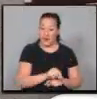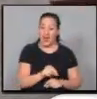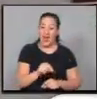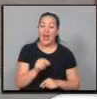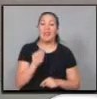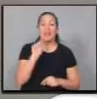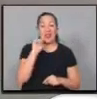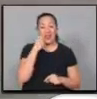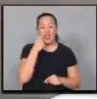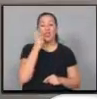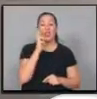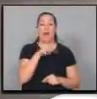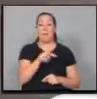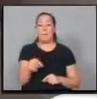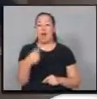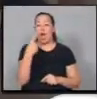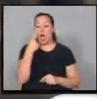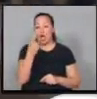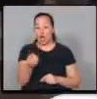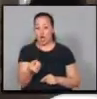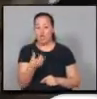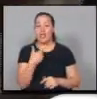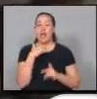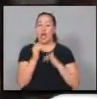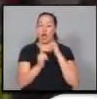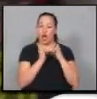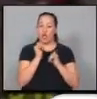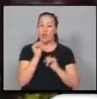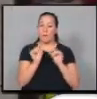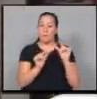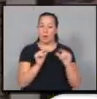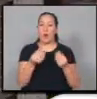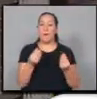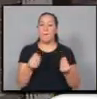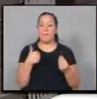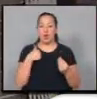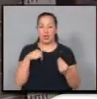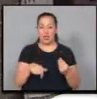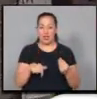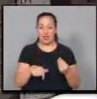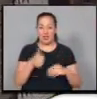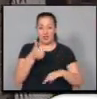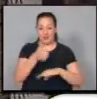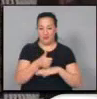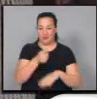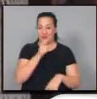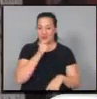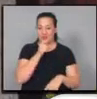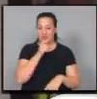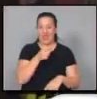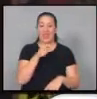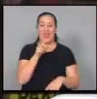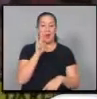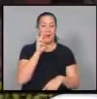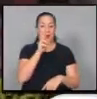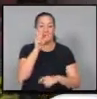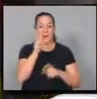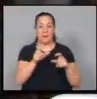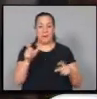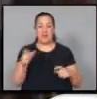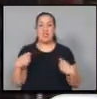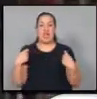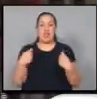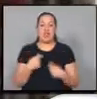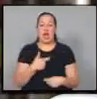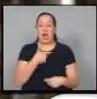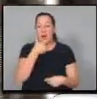realmente recorrer y conocer. Vamos a contarles de a poquito, porque ¿por qué nos pusimos aquí en la peatonal San Martín? Ahora ustedes están viendo gente que está muy abrigada,